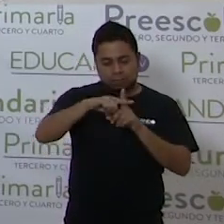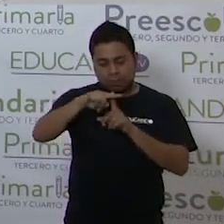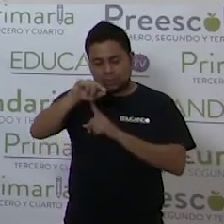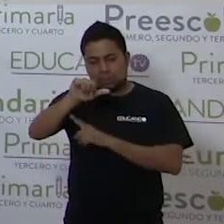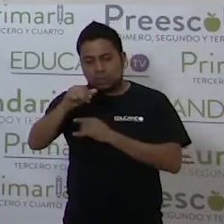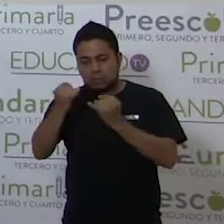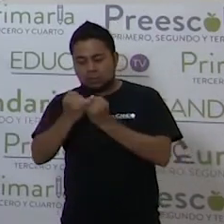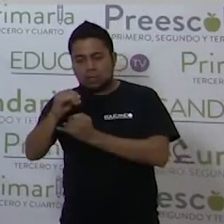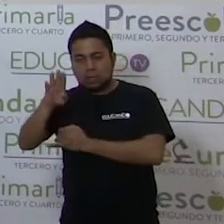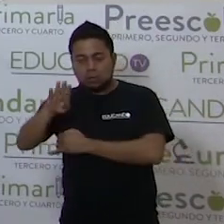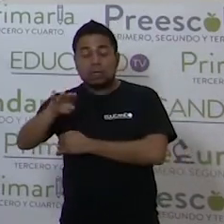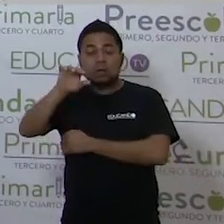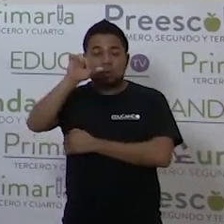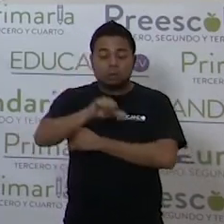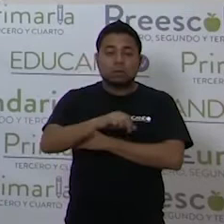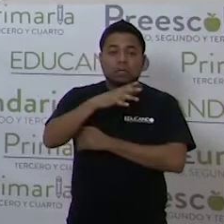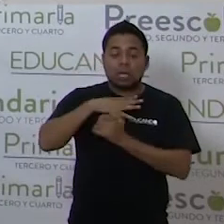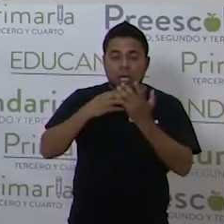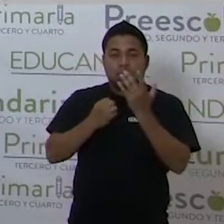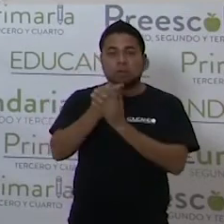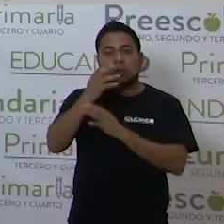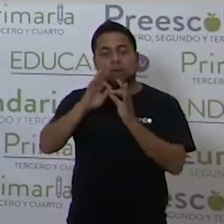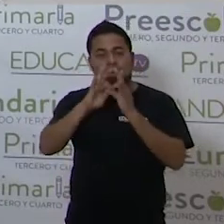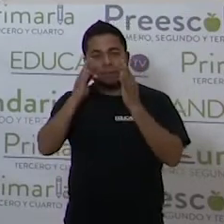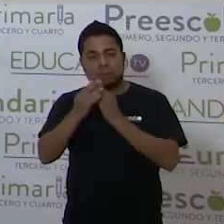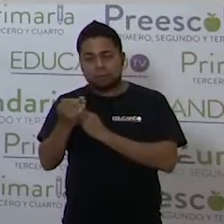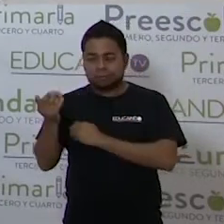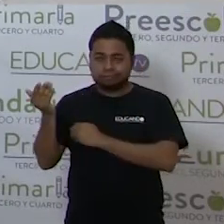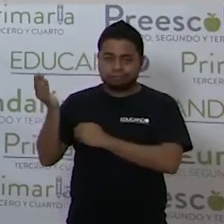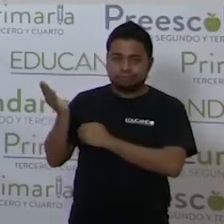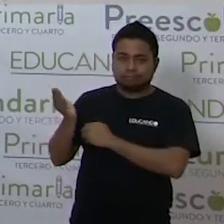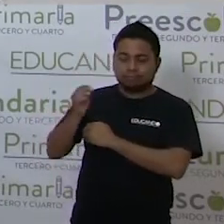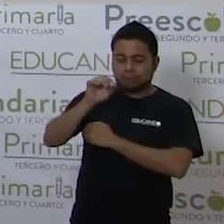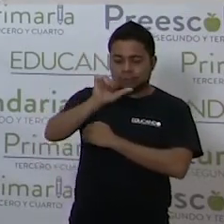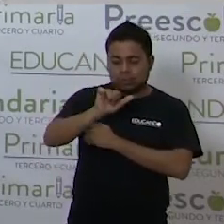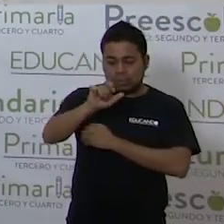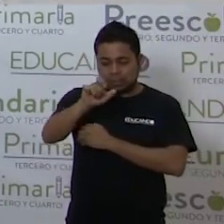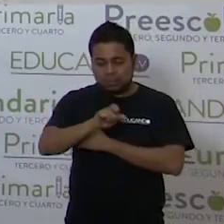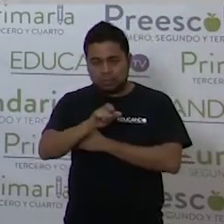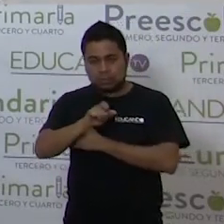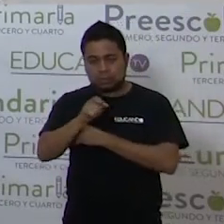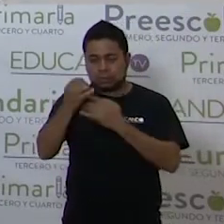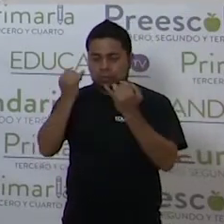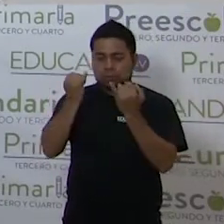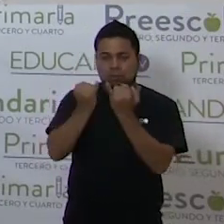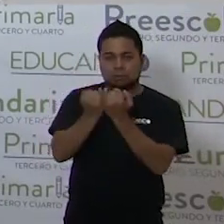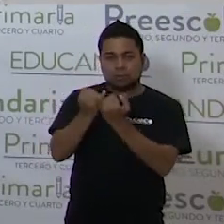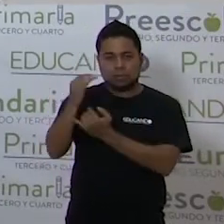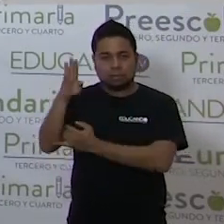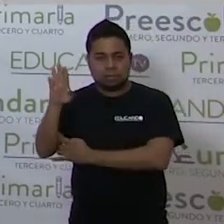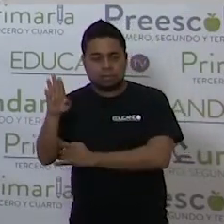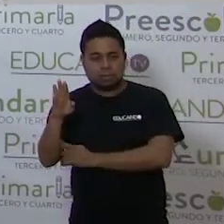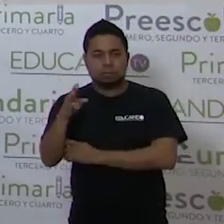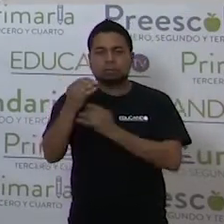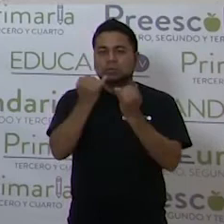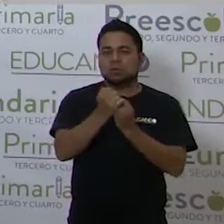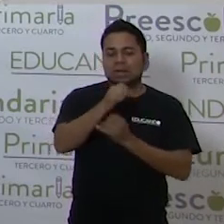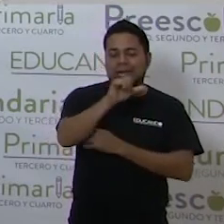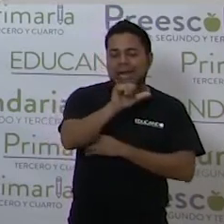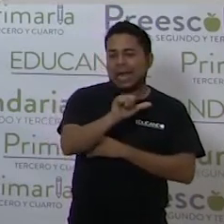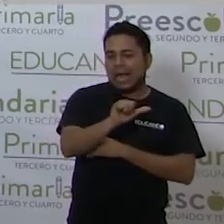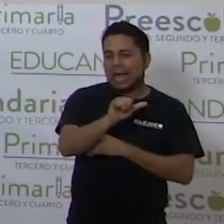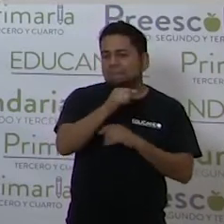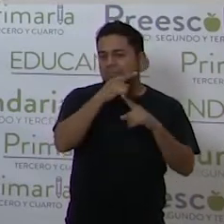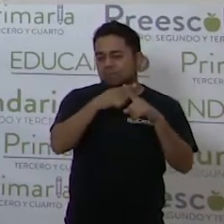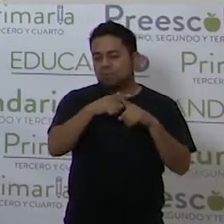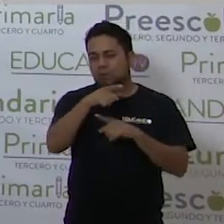hoy vamos a ver una nueva forma que es esta a x igual a b o lo que es lo mismo a por x igual a ver